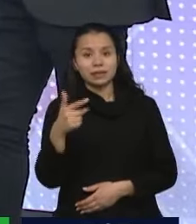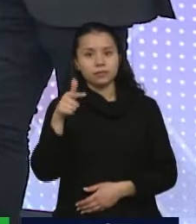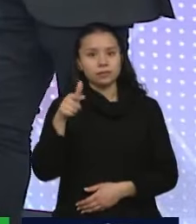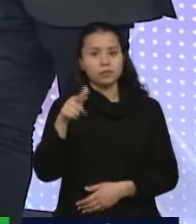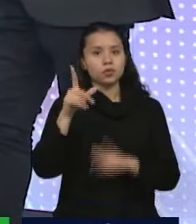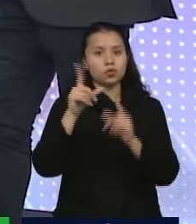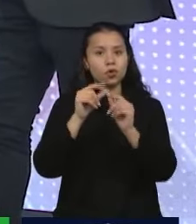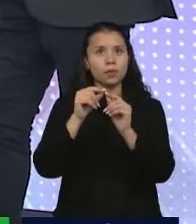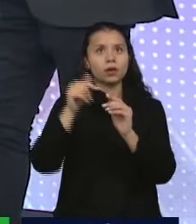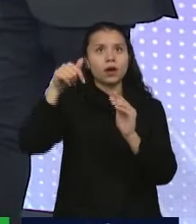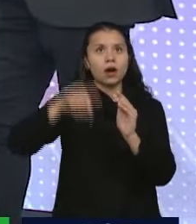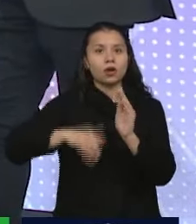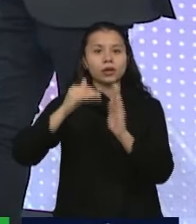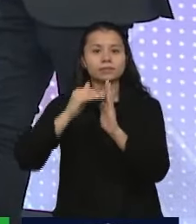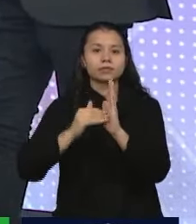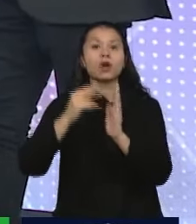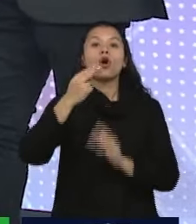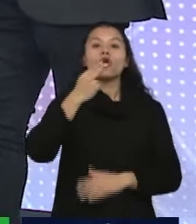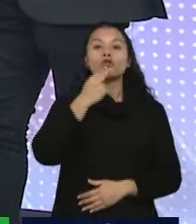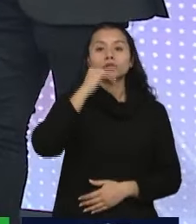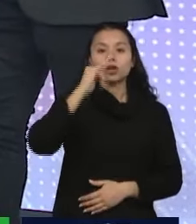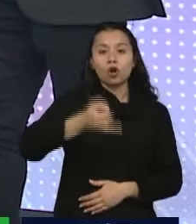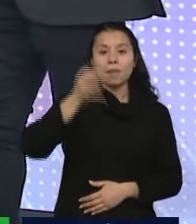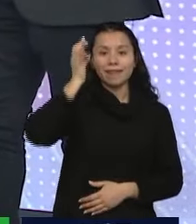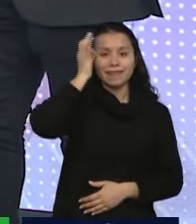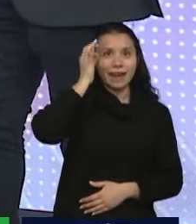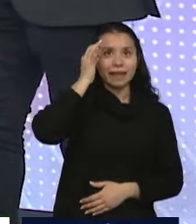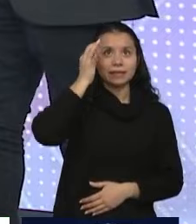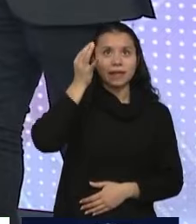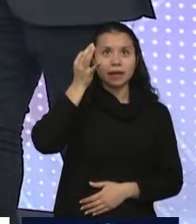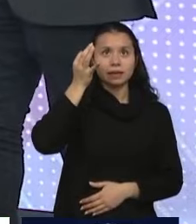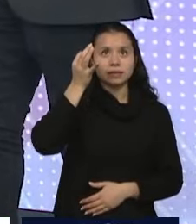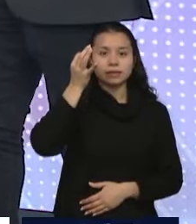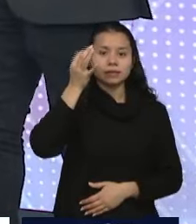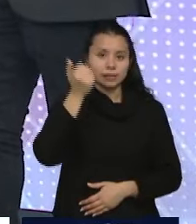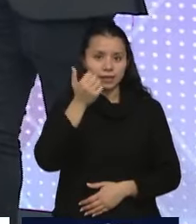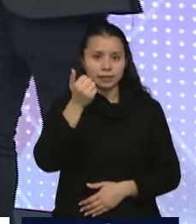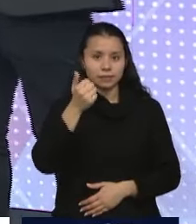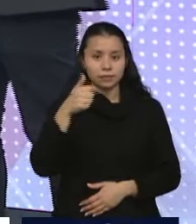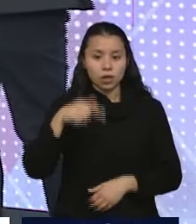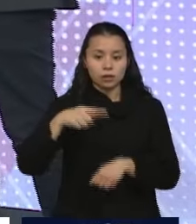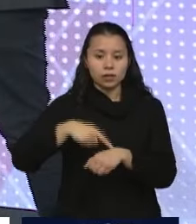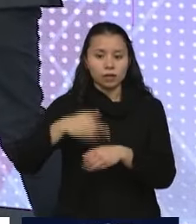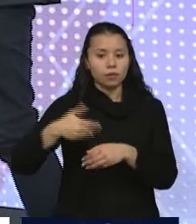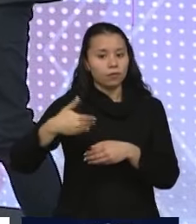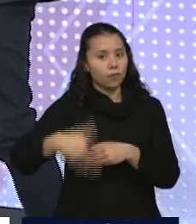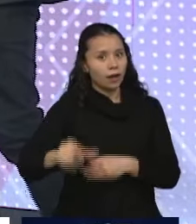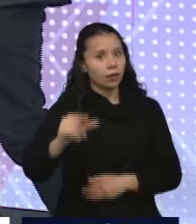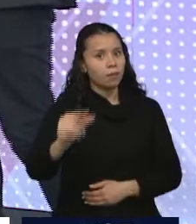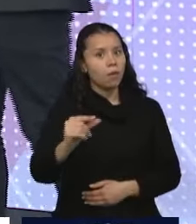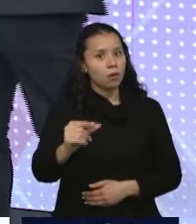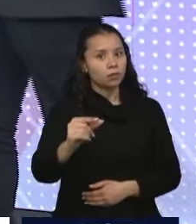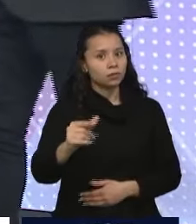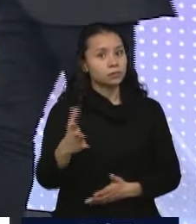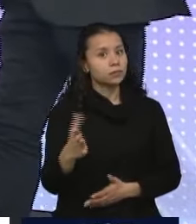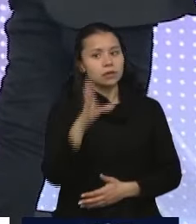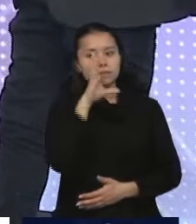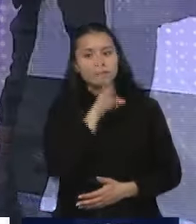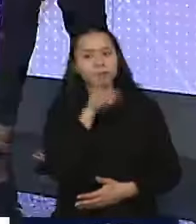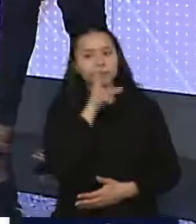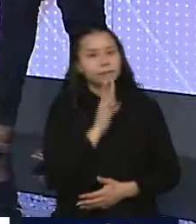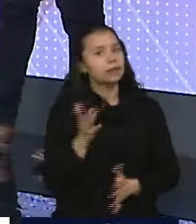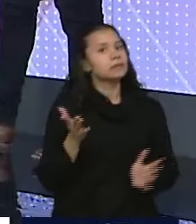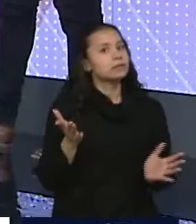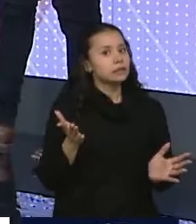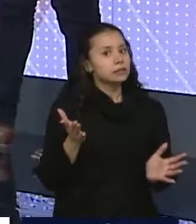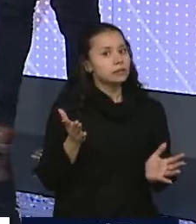se reduce a un 11,36. Se te está cortando el plazo. Ajá. ¿Sí? Ponete las pilas. Claro. Porque la paciencia se va... Algo tenemos